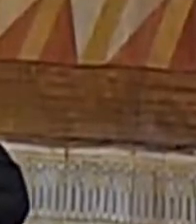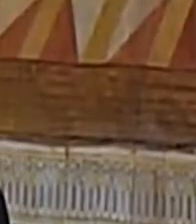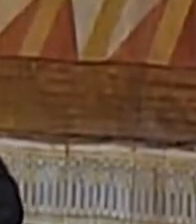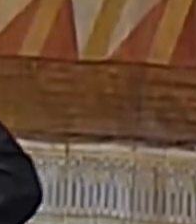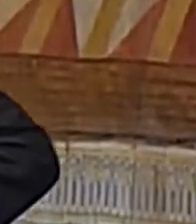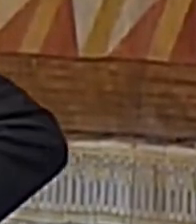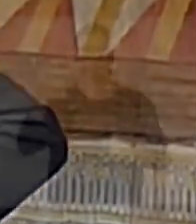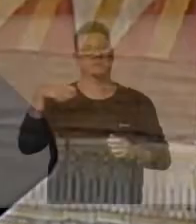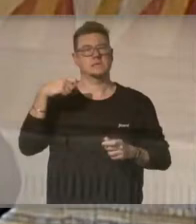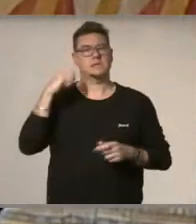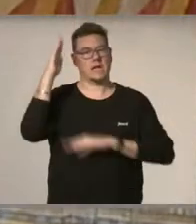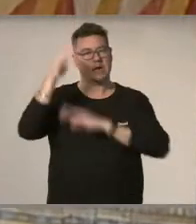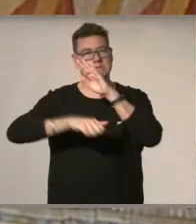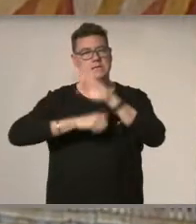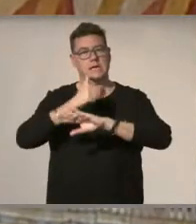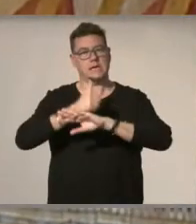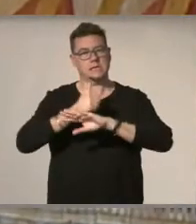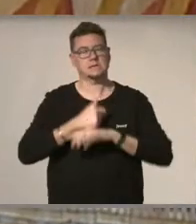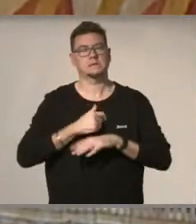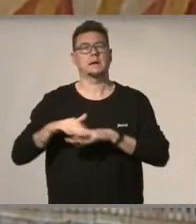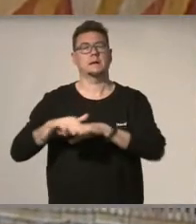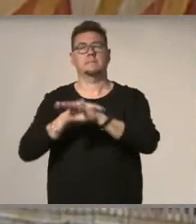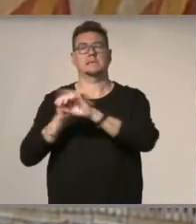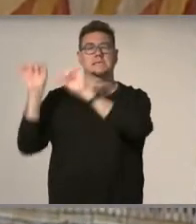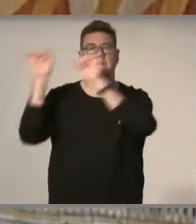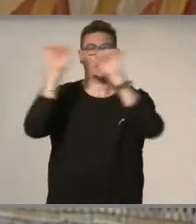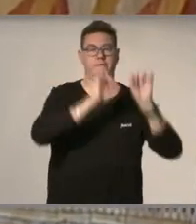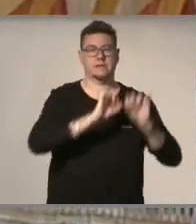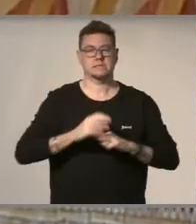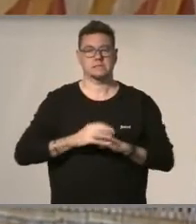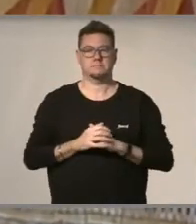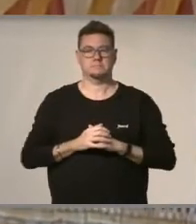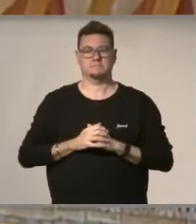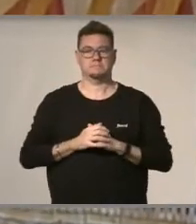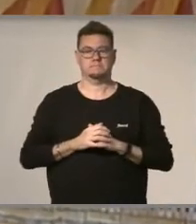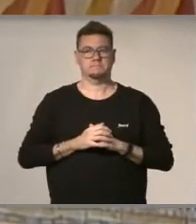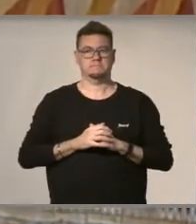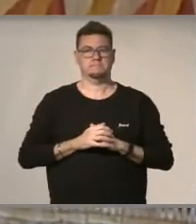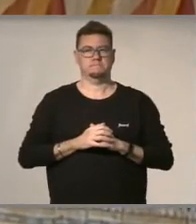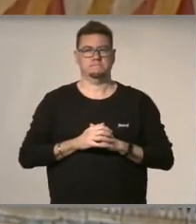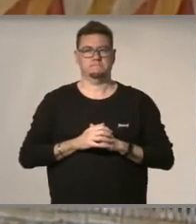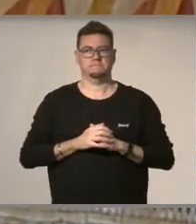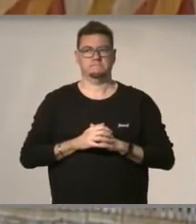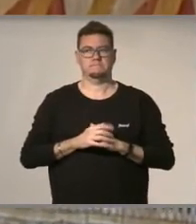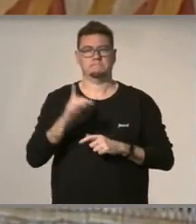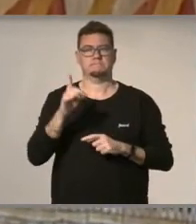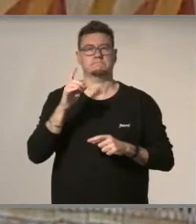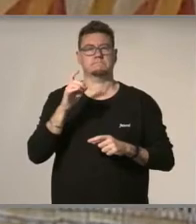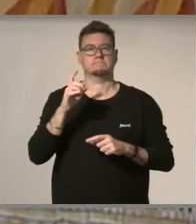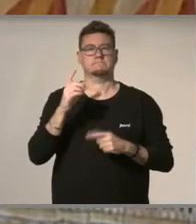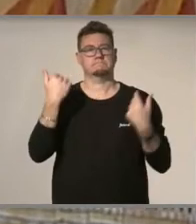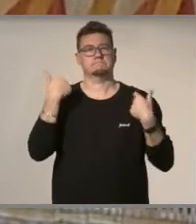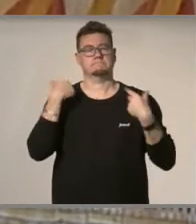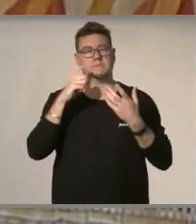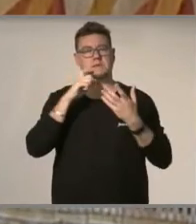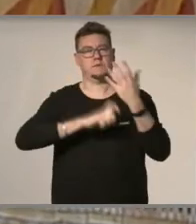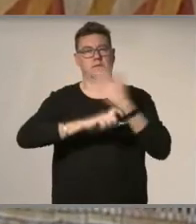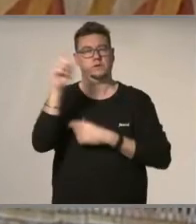Presidente de la Generalitat, ministra de Defensa, presidente de la Fundación Broseta, teniente